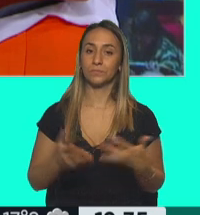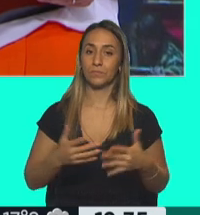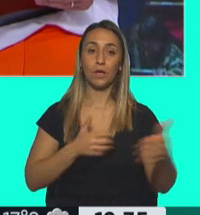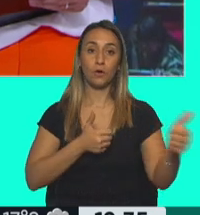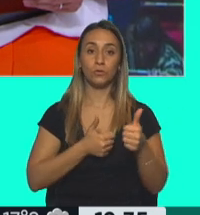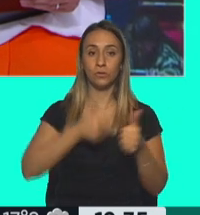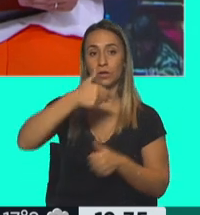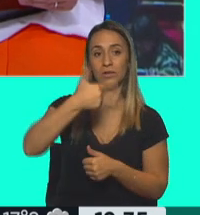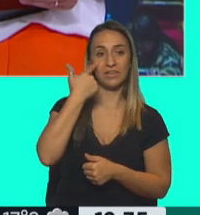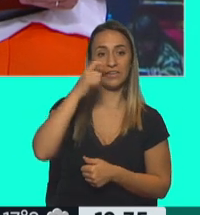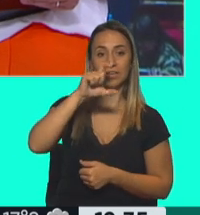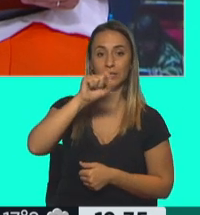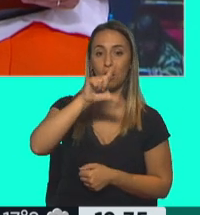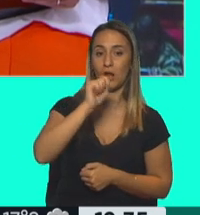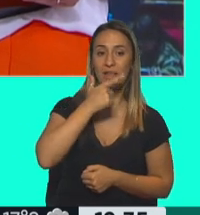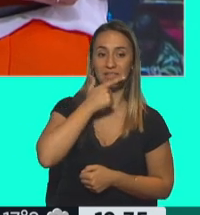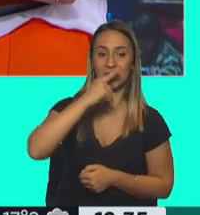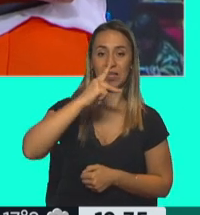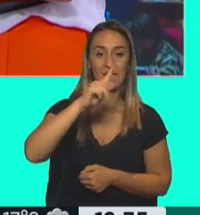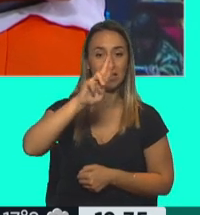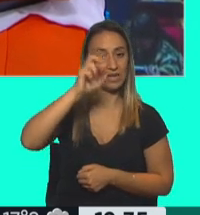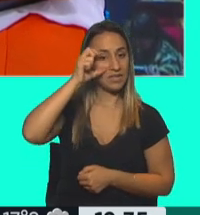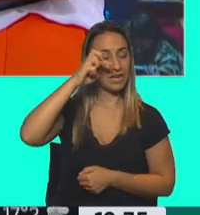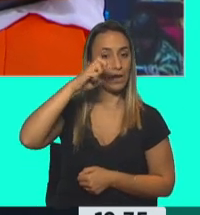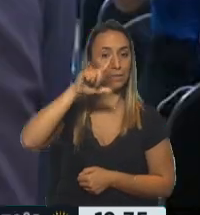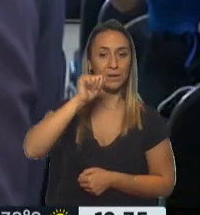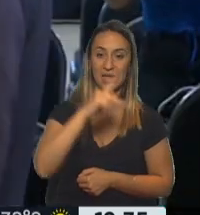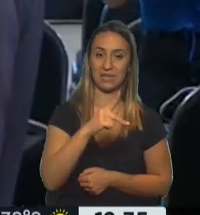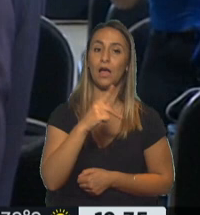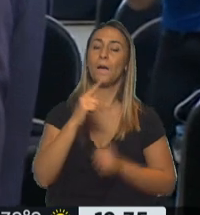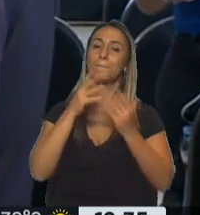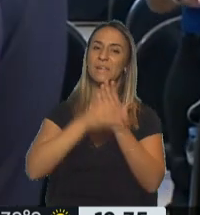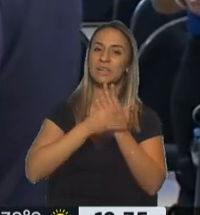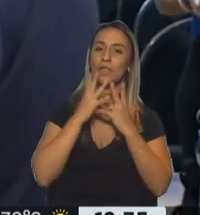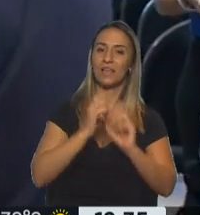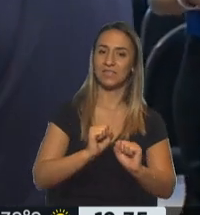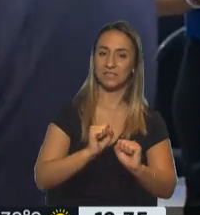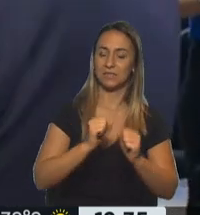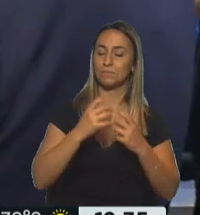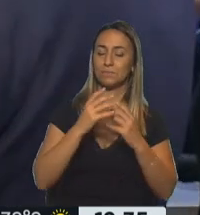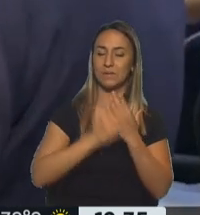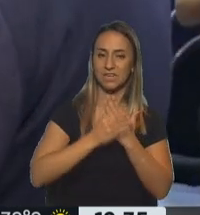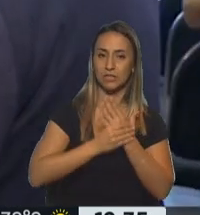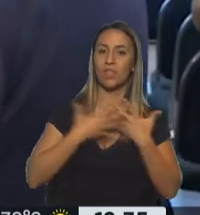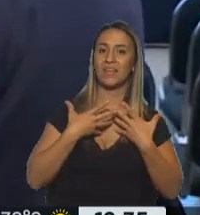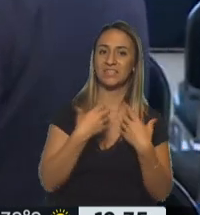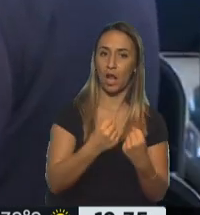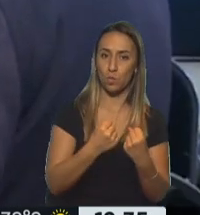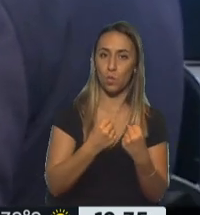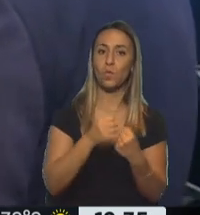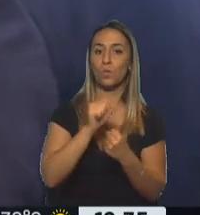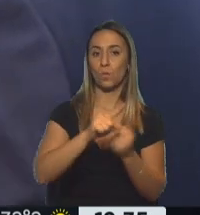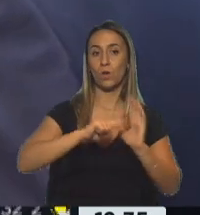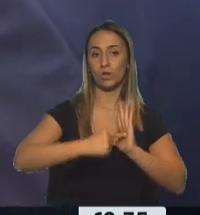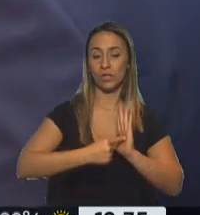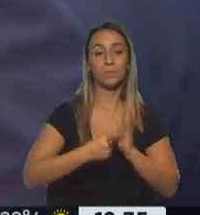Estamos junto a Nicolás Krepla, ministro de Salud de la provincia de Buenos Aires. Nicolás, gracias por estos minutos para con la televisión pública. Primero,